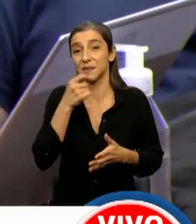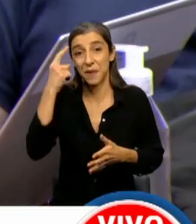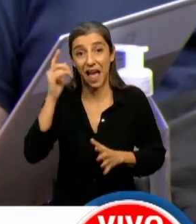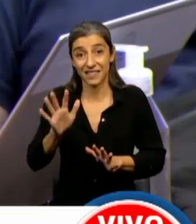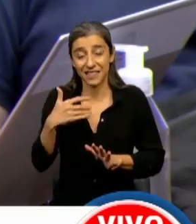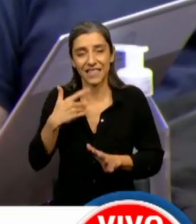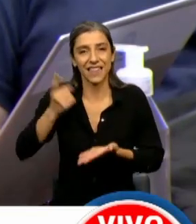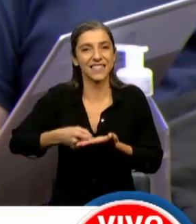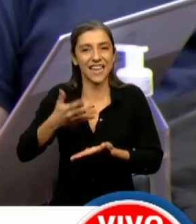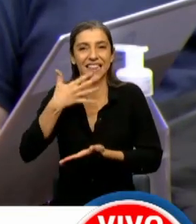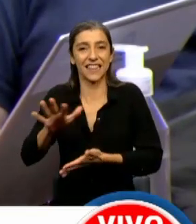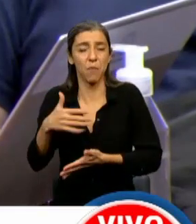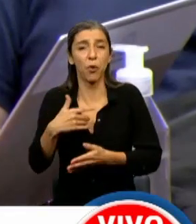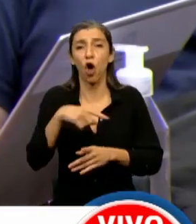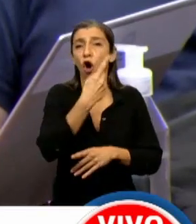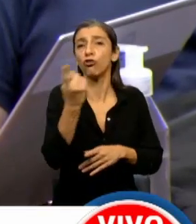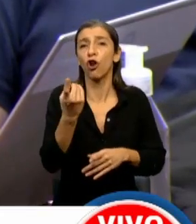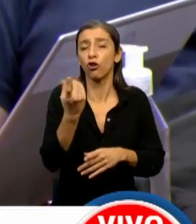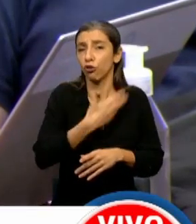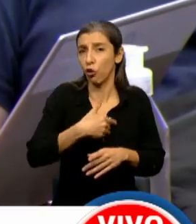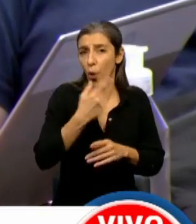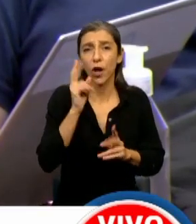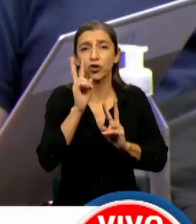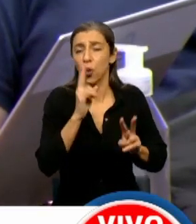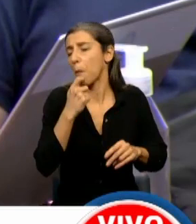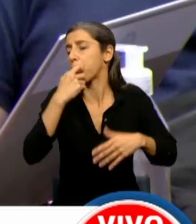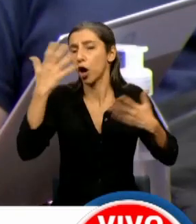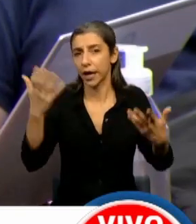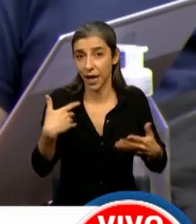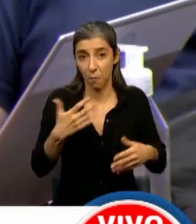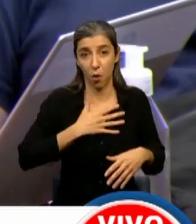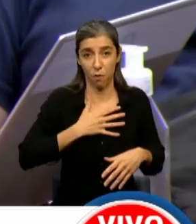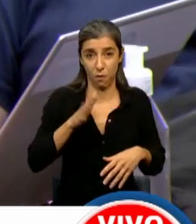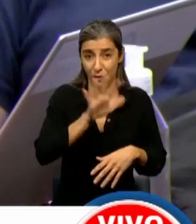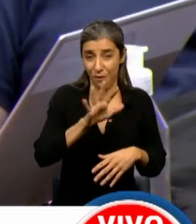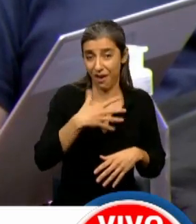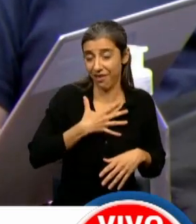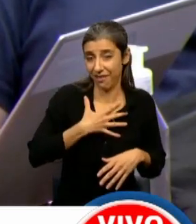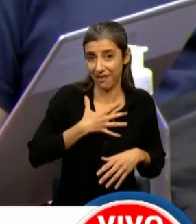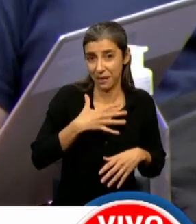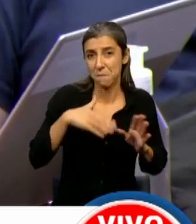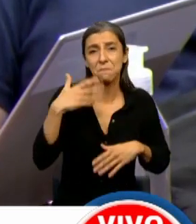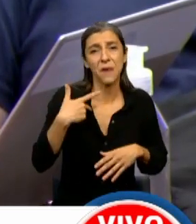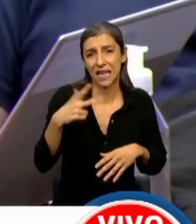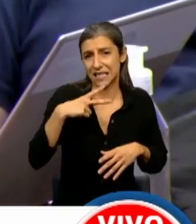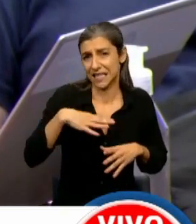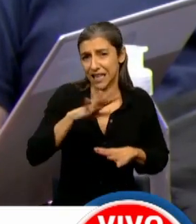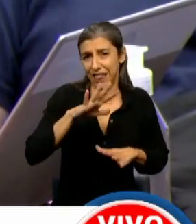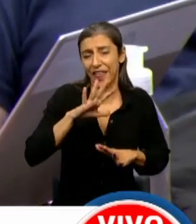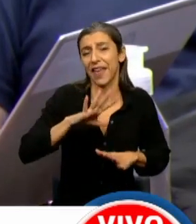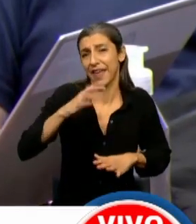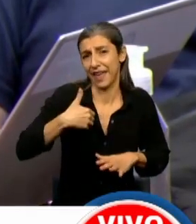los gobiernos subnacionales. Por ejemplo, el distrito al cual yo pertenezco, que es el distrito más rico de la Argentina, en el contexto de la pandemia